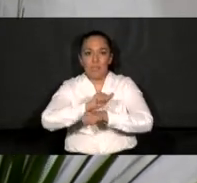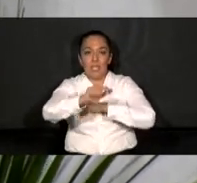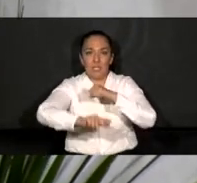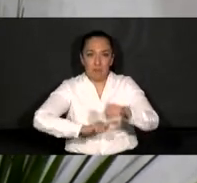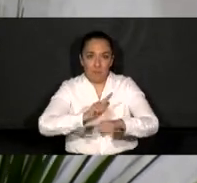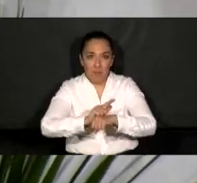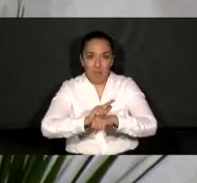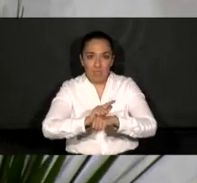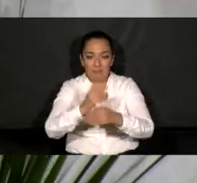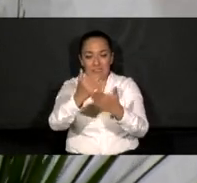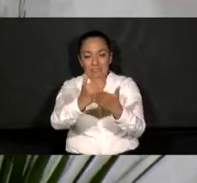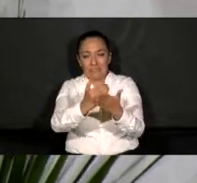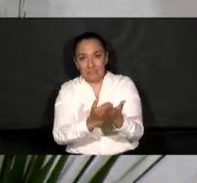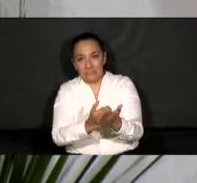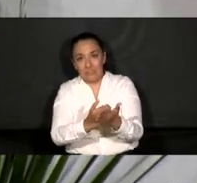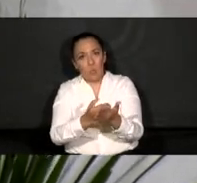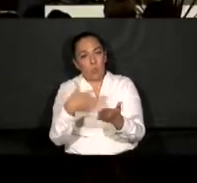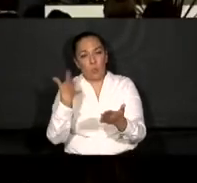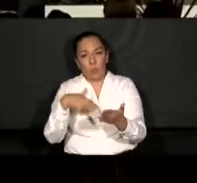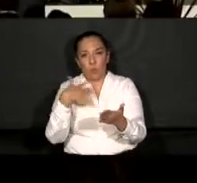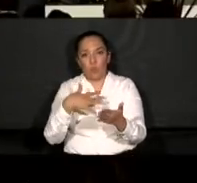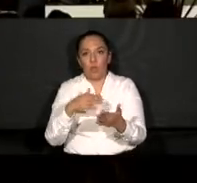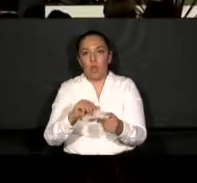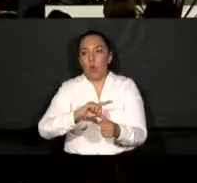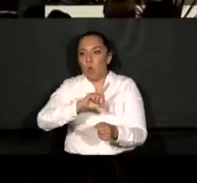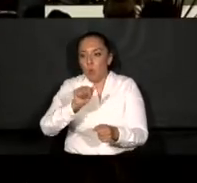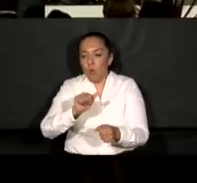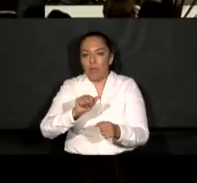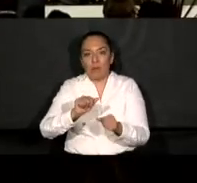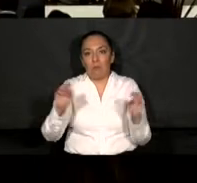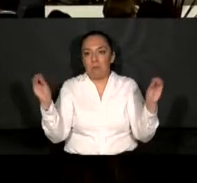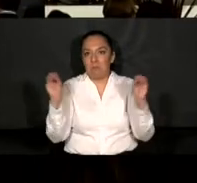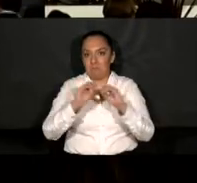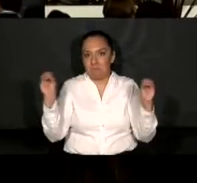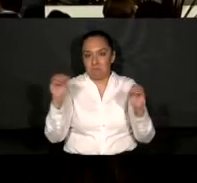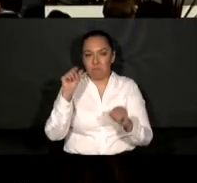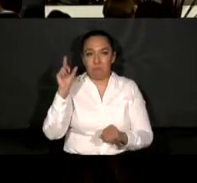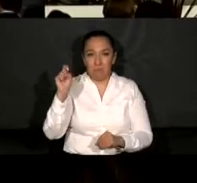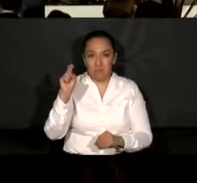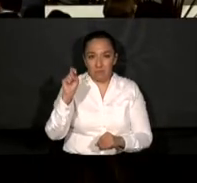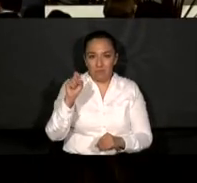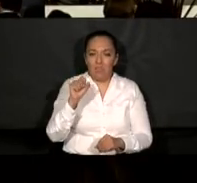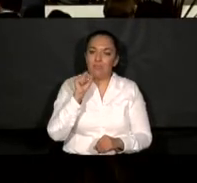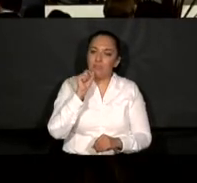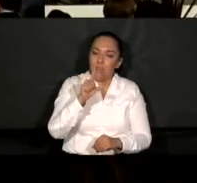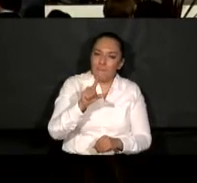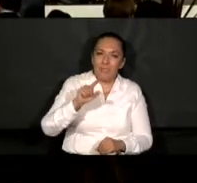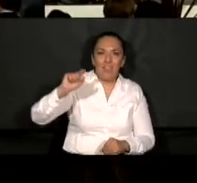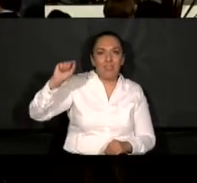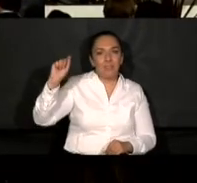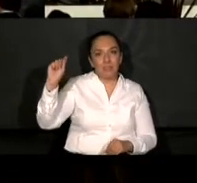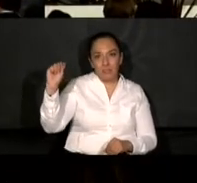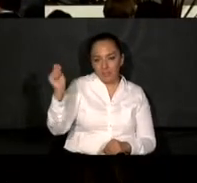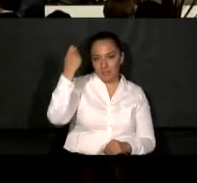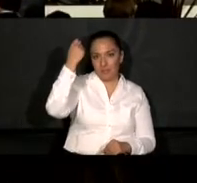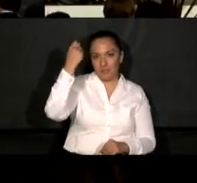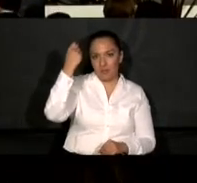sequía. Así también queremos pedirte, ya lo platicamos, la tecnificación,